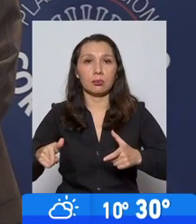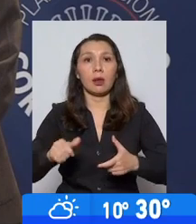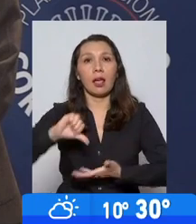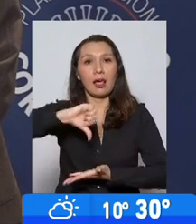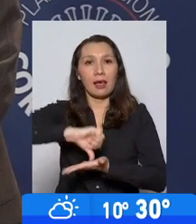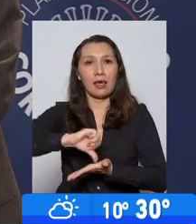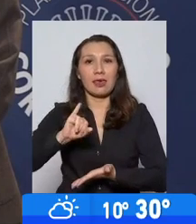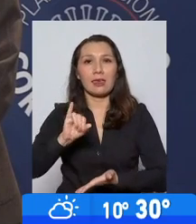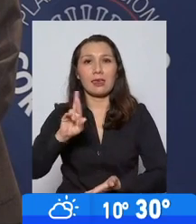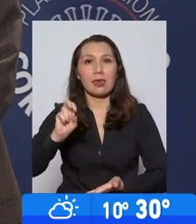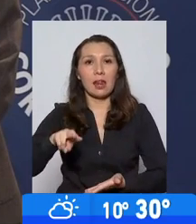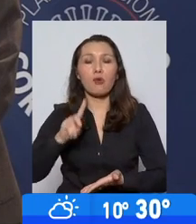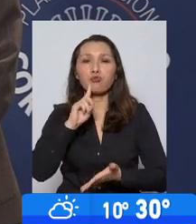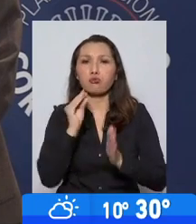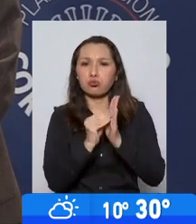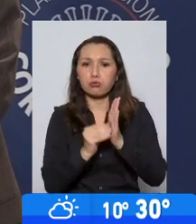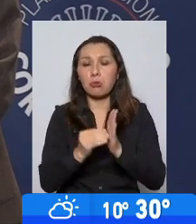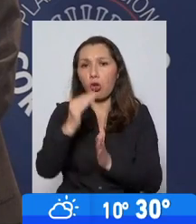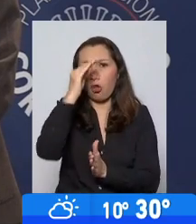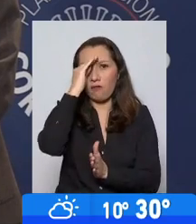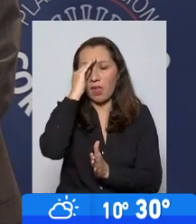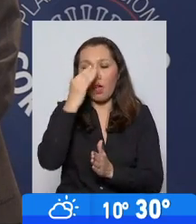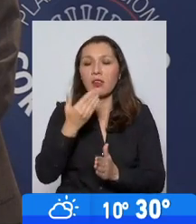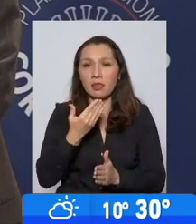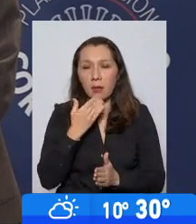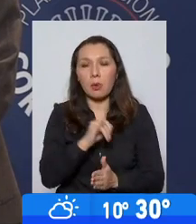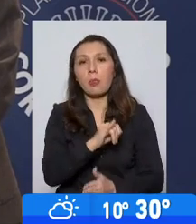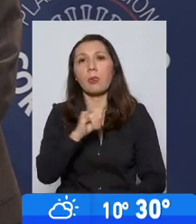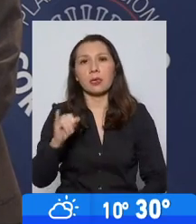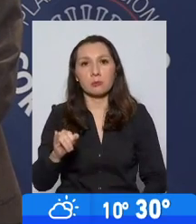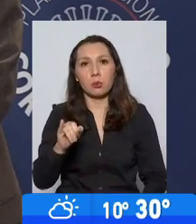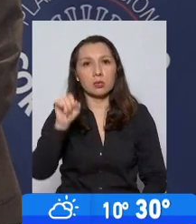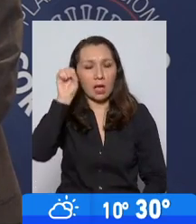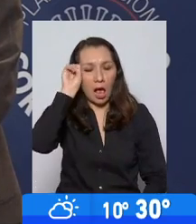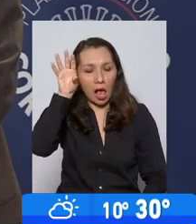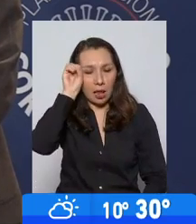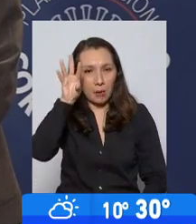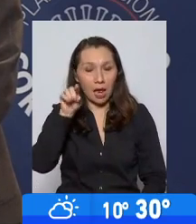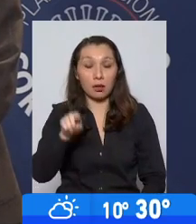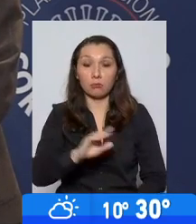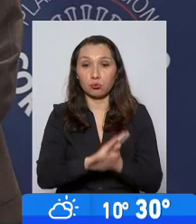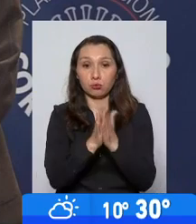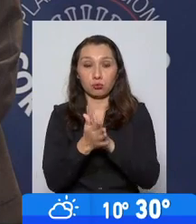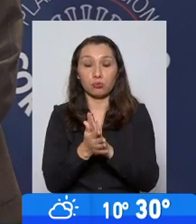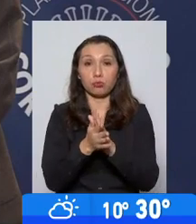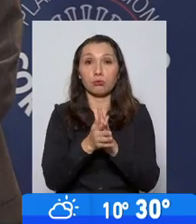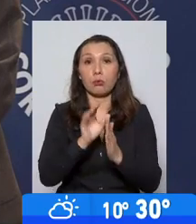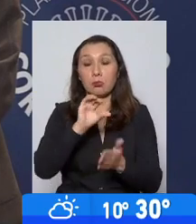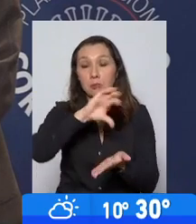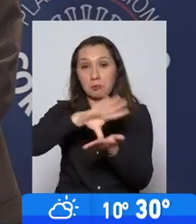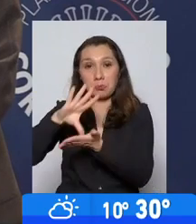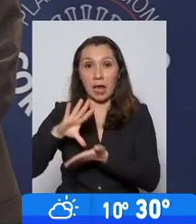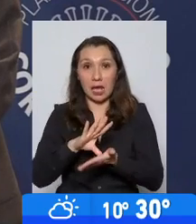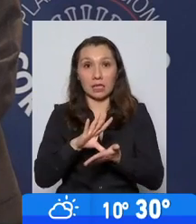Irán, que tiene un sistema de registro muy confiable, y después Alemania. Todos estos países